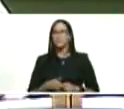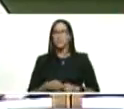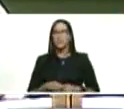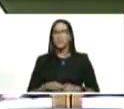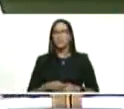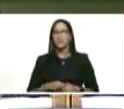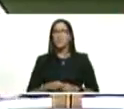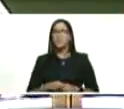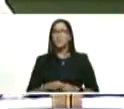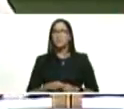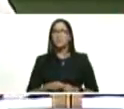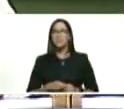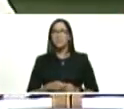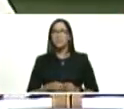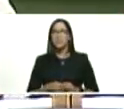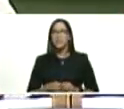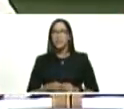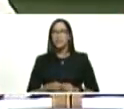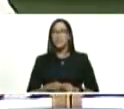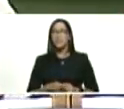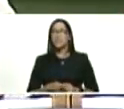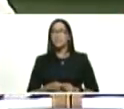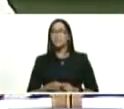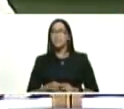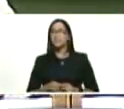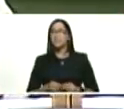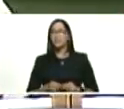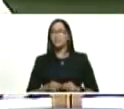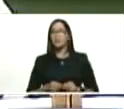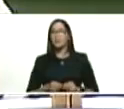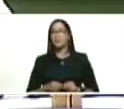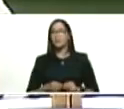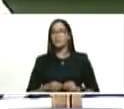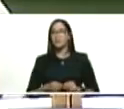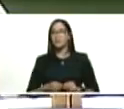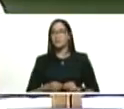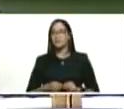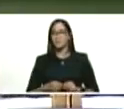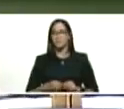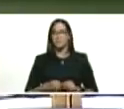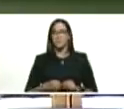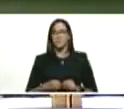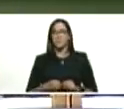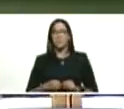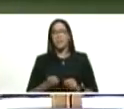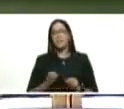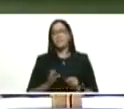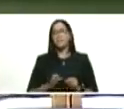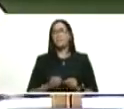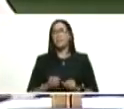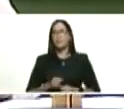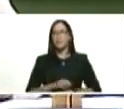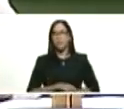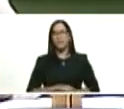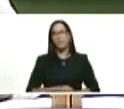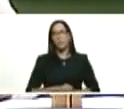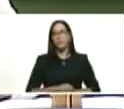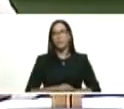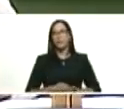bloqueo, de las sanciones, y sin duda alguna fueron elemento fundamental para atravesar estas